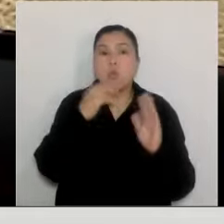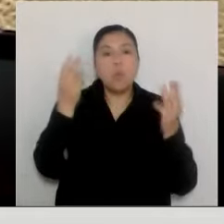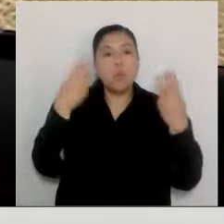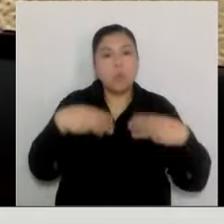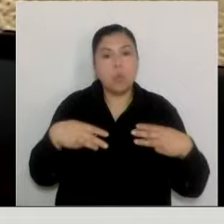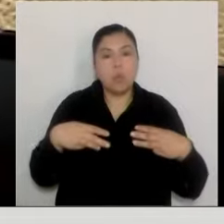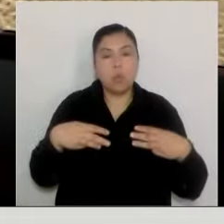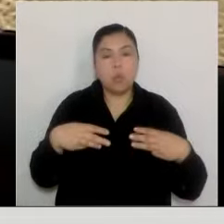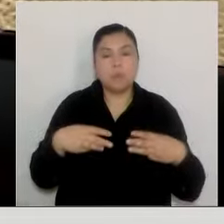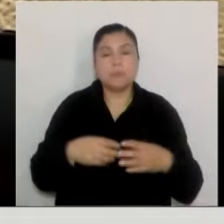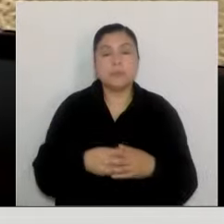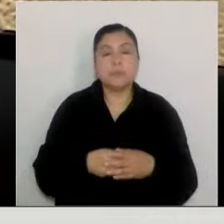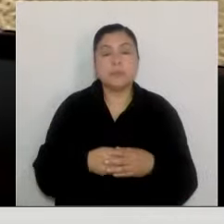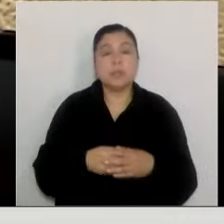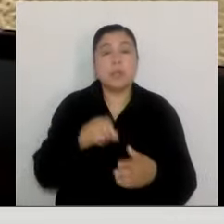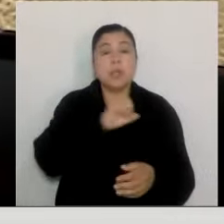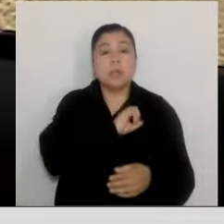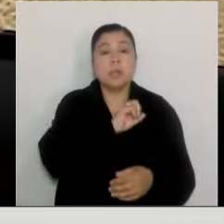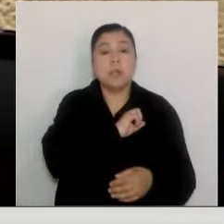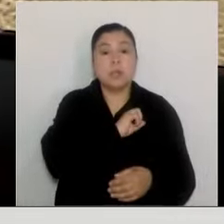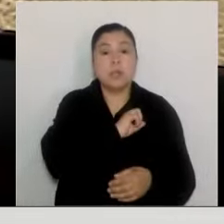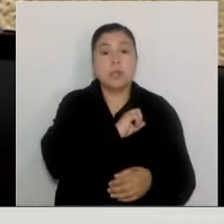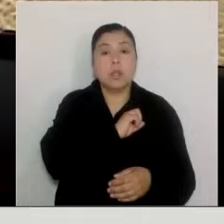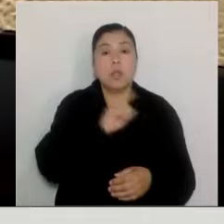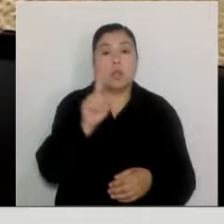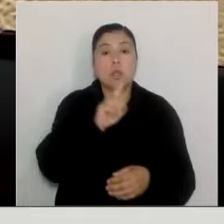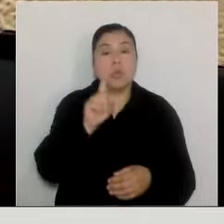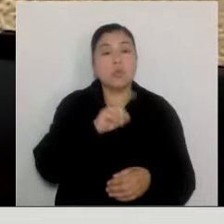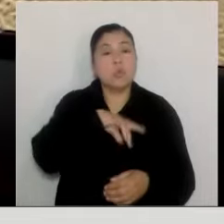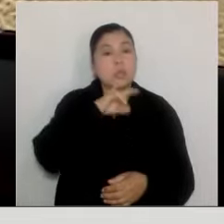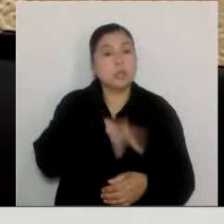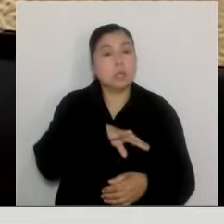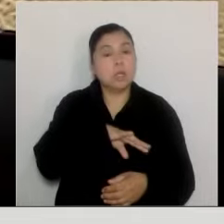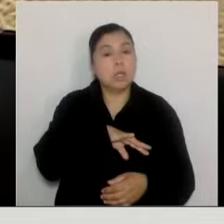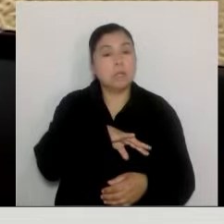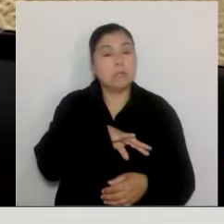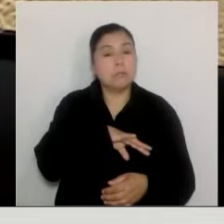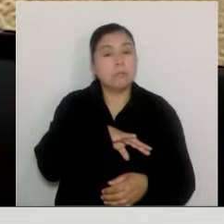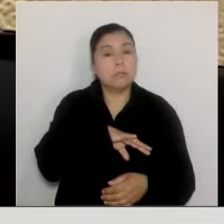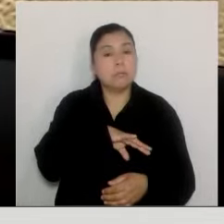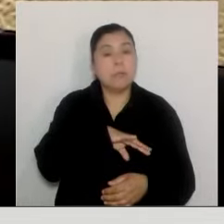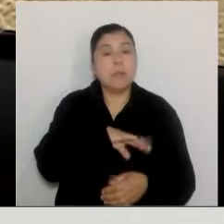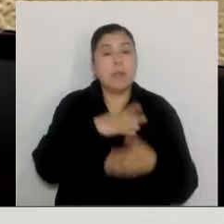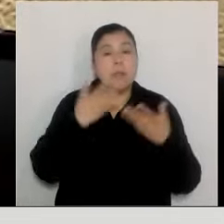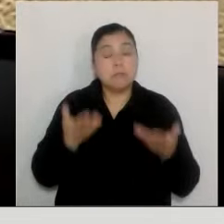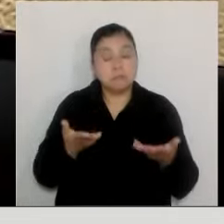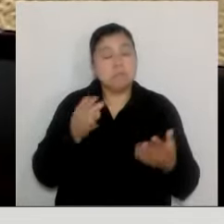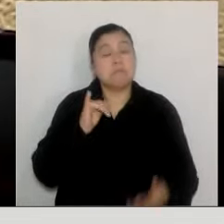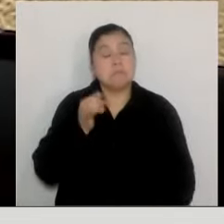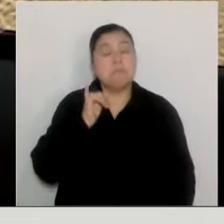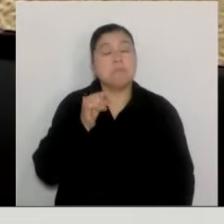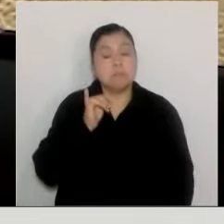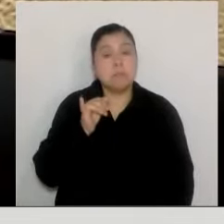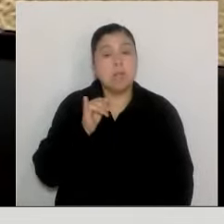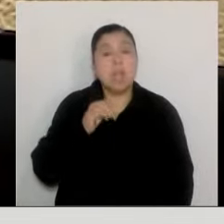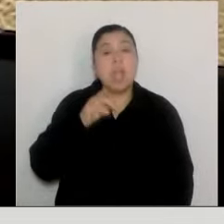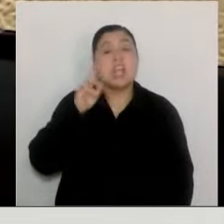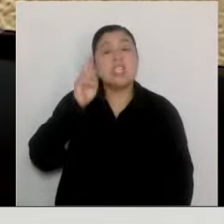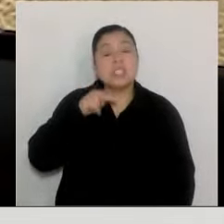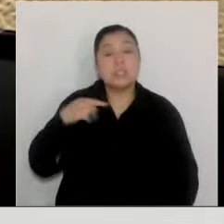y Santiago no es chile así es sin laña de la